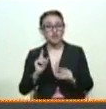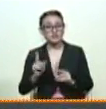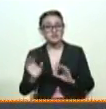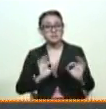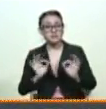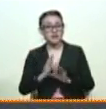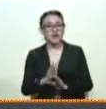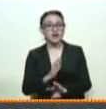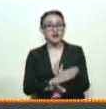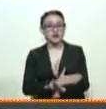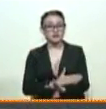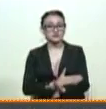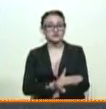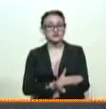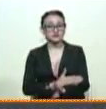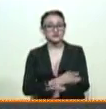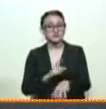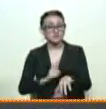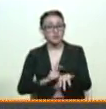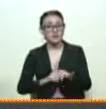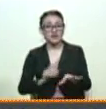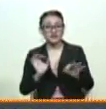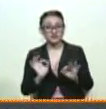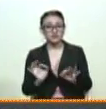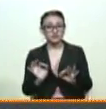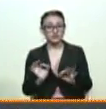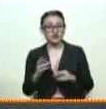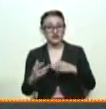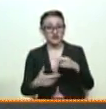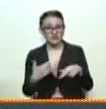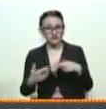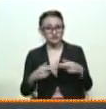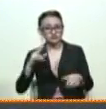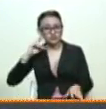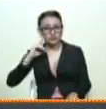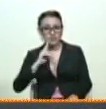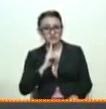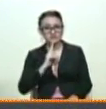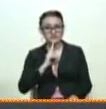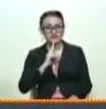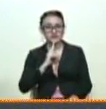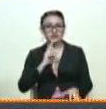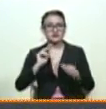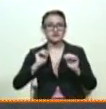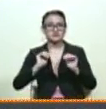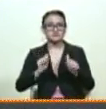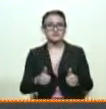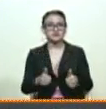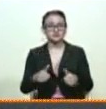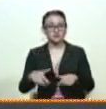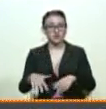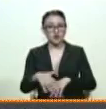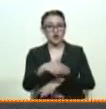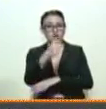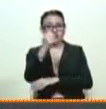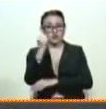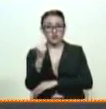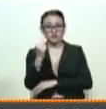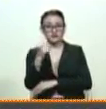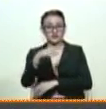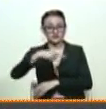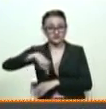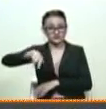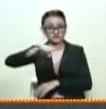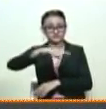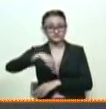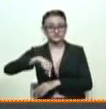ello. Desde el mismo momento en que la revolución bolivariana inició la reconquista del